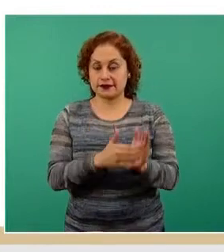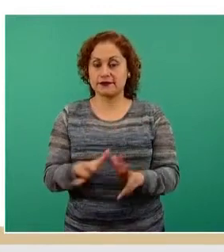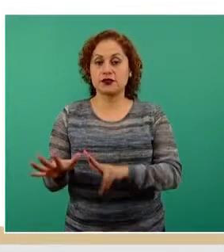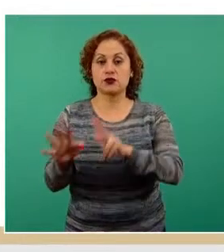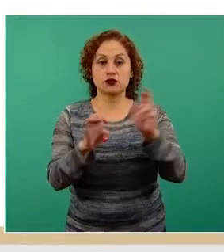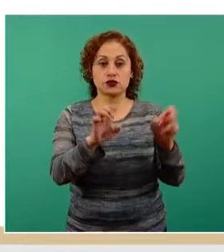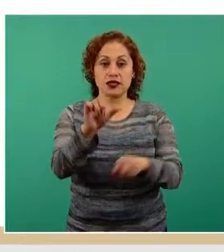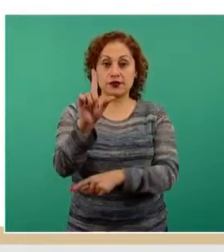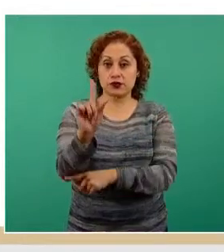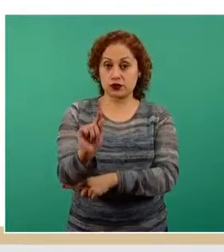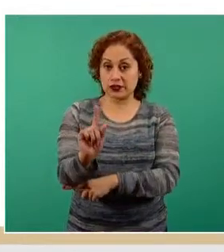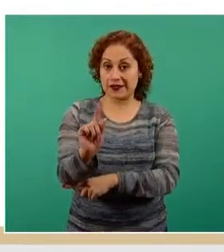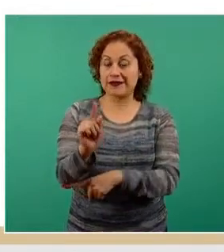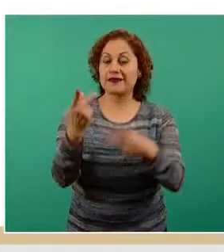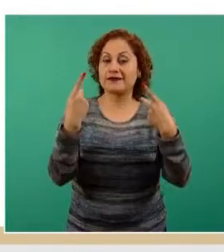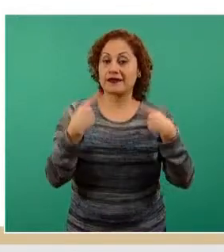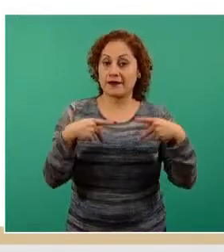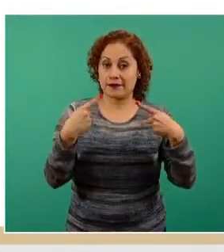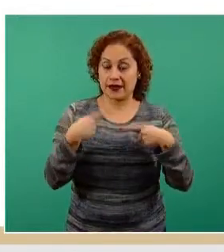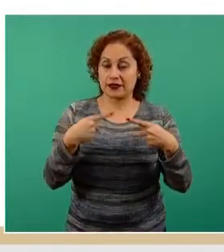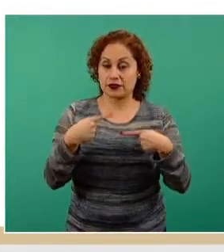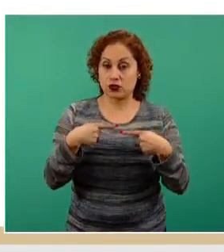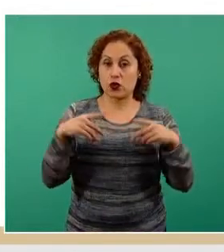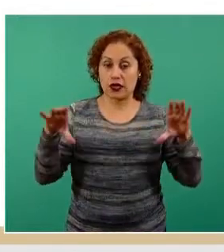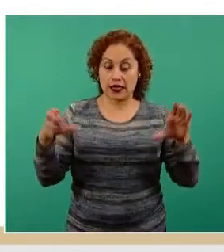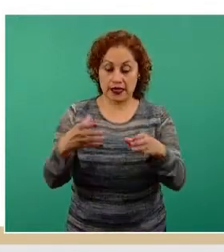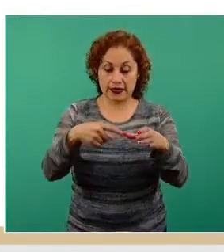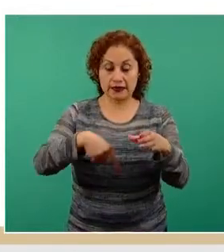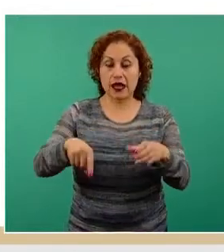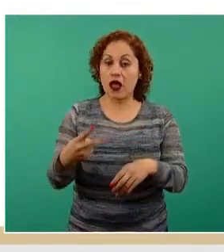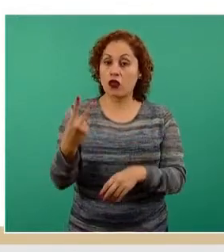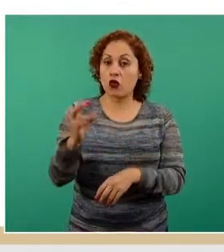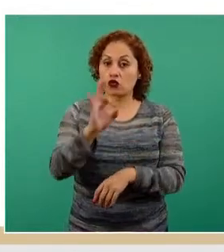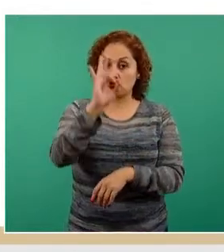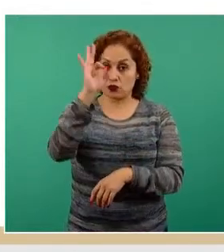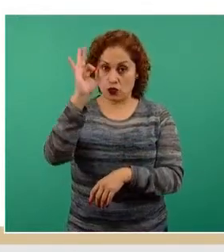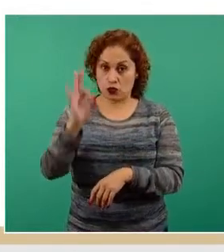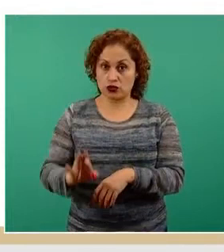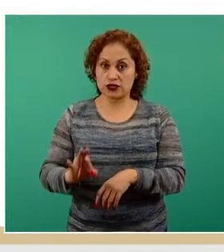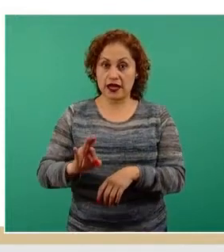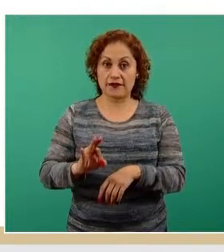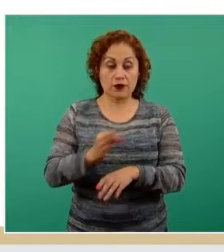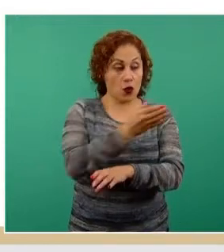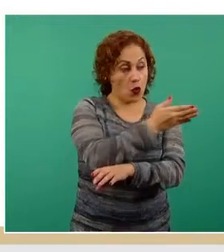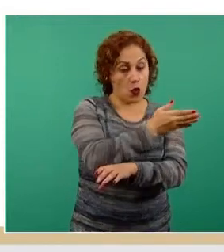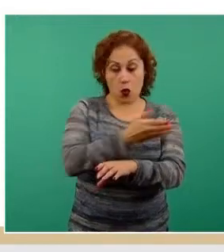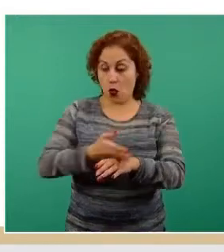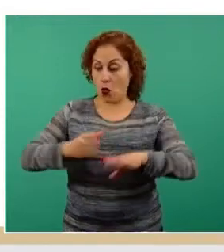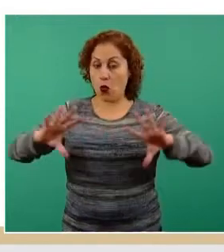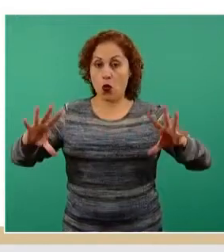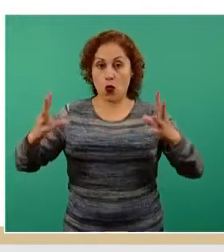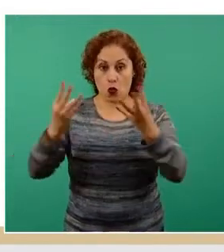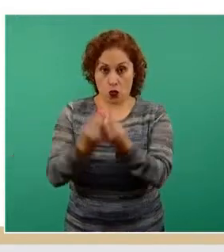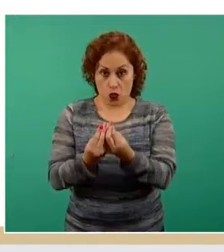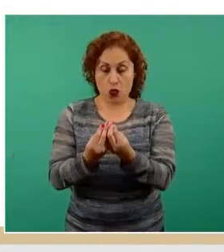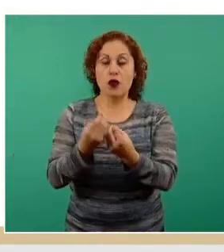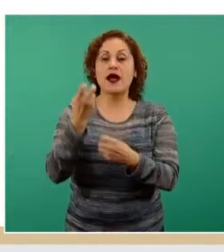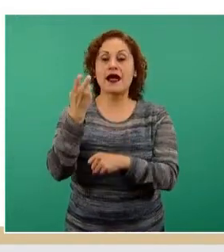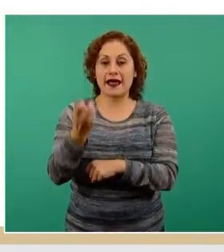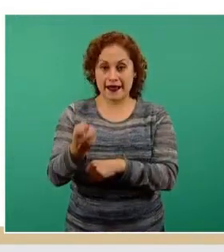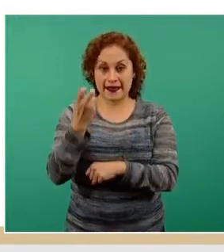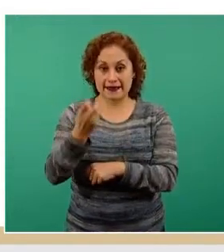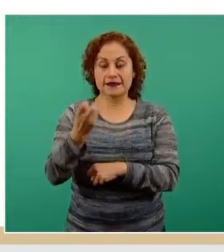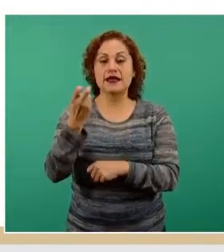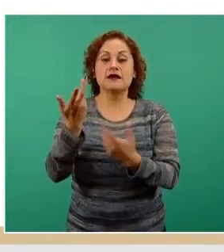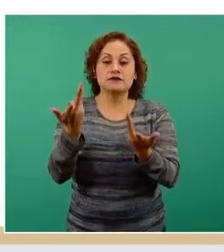46,870 casos, que representa el 2% de toda la epidemia, que es la epidemia activa, la epidemia que